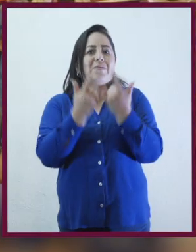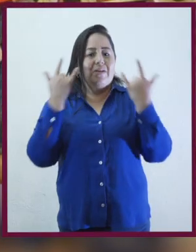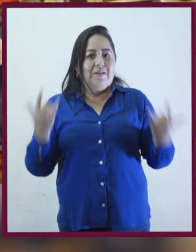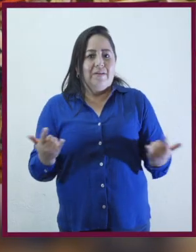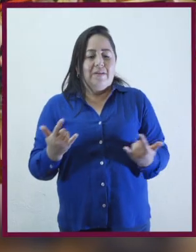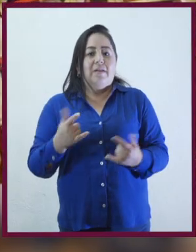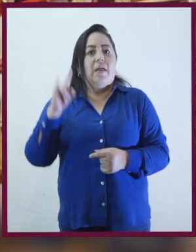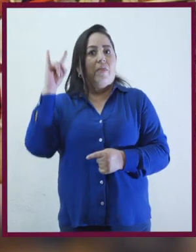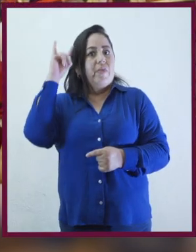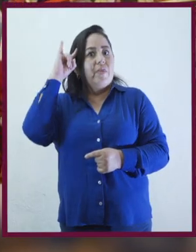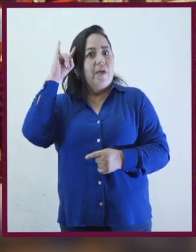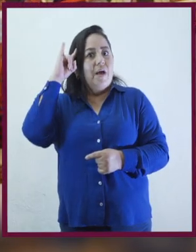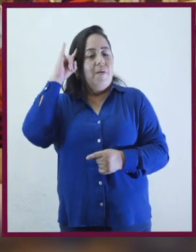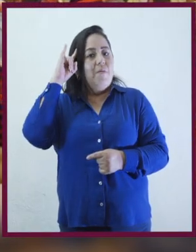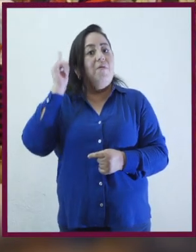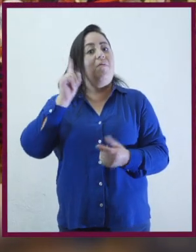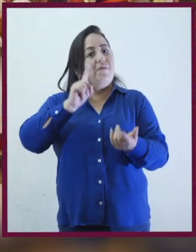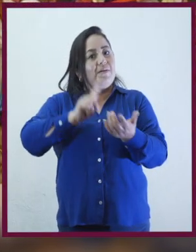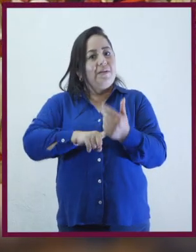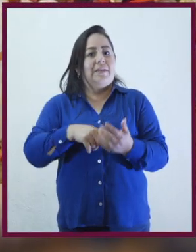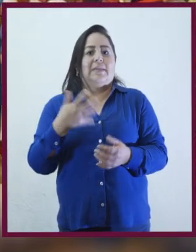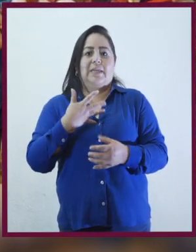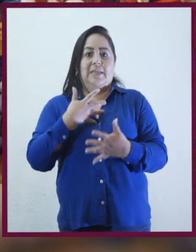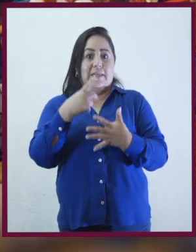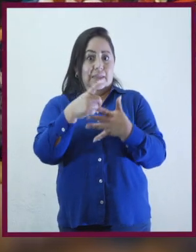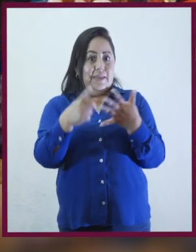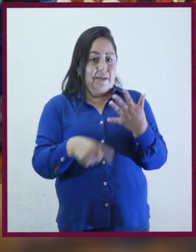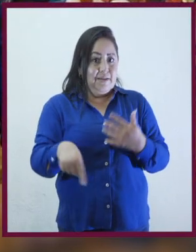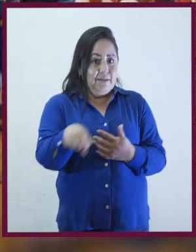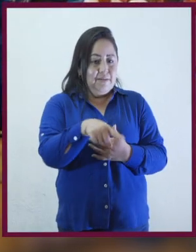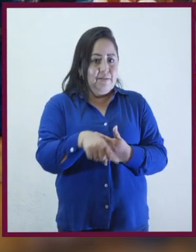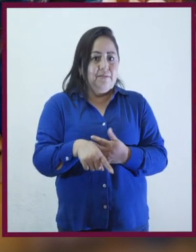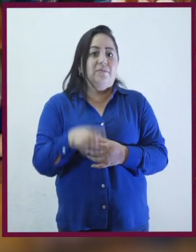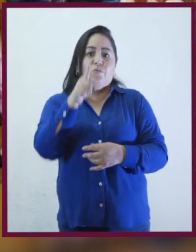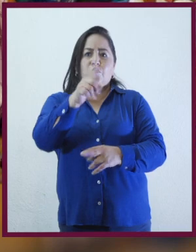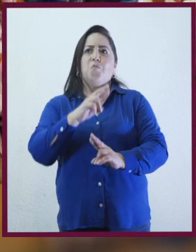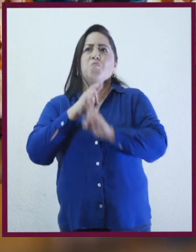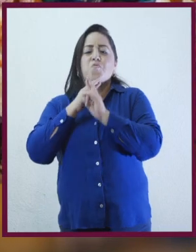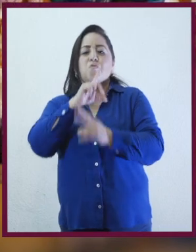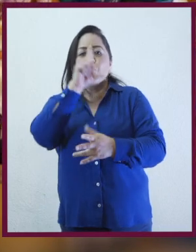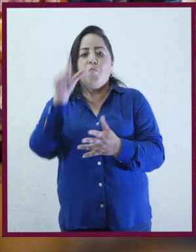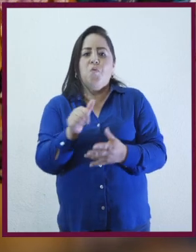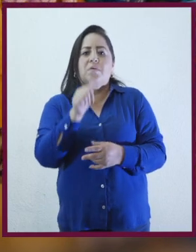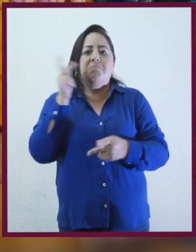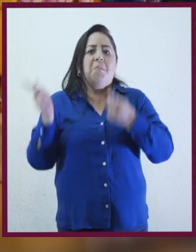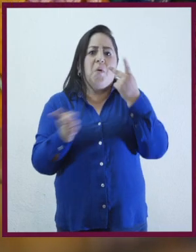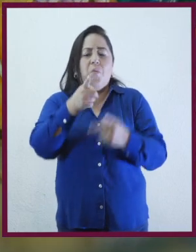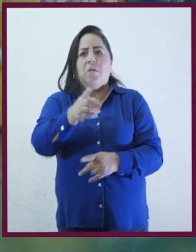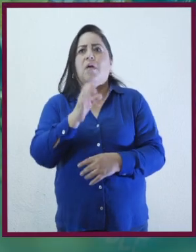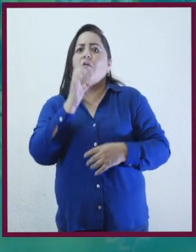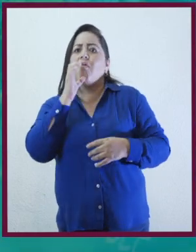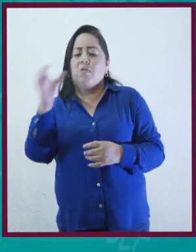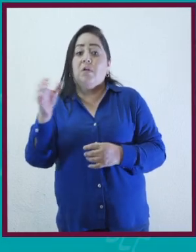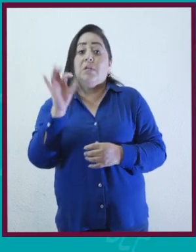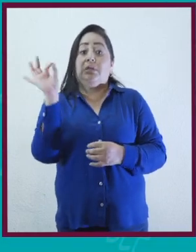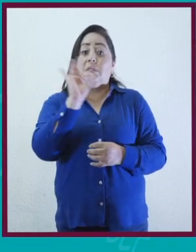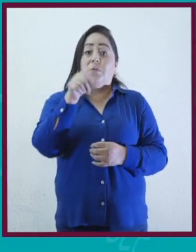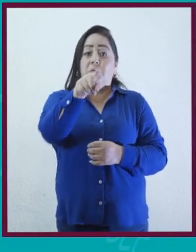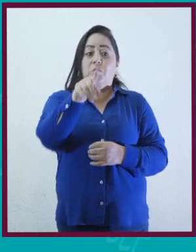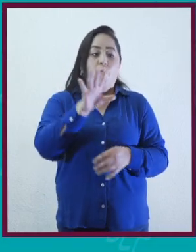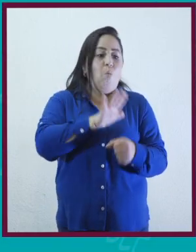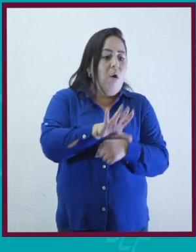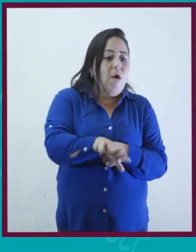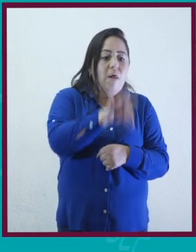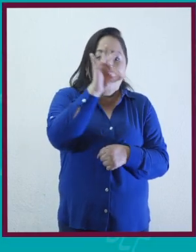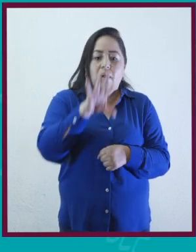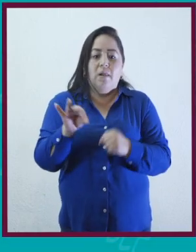historiadores. ¿El diablo está en los detalles? Contesta y comenta las siguientes preguntas. Si tuvieras que